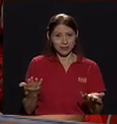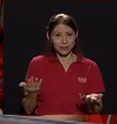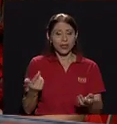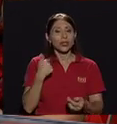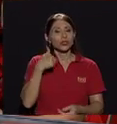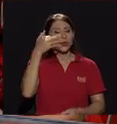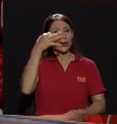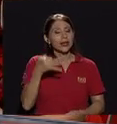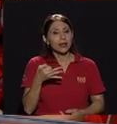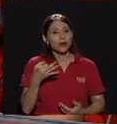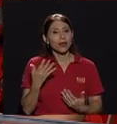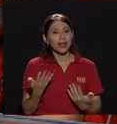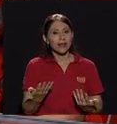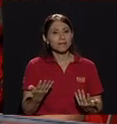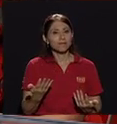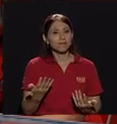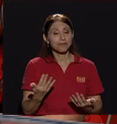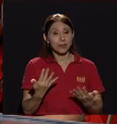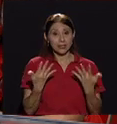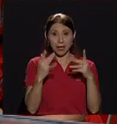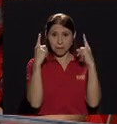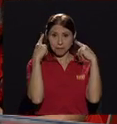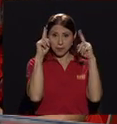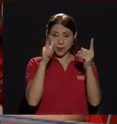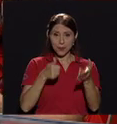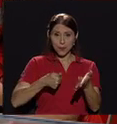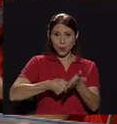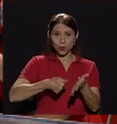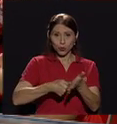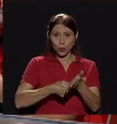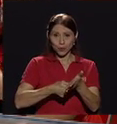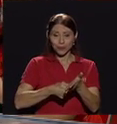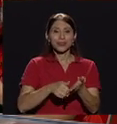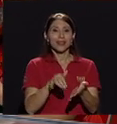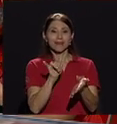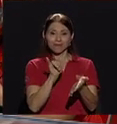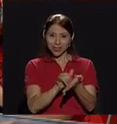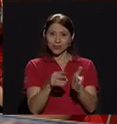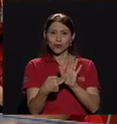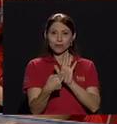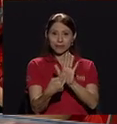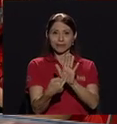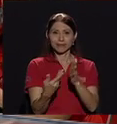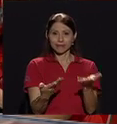creo que el hecho del voto es justo eso, ¿verdad?